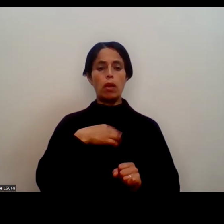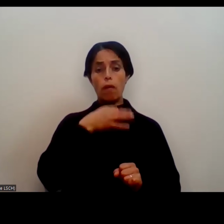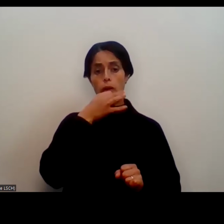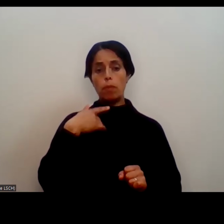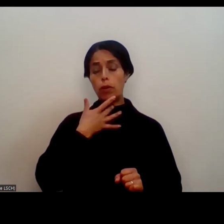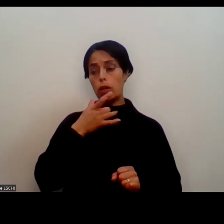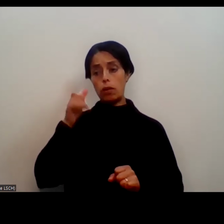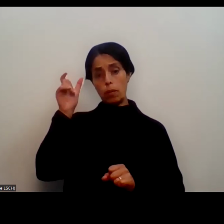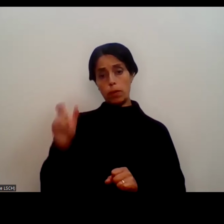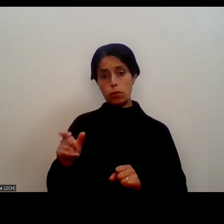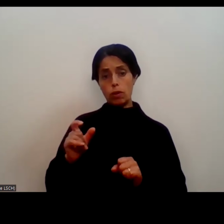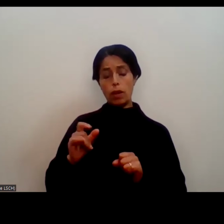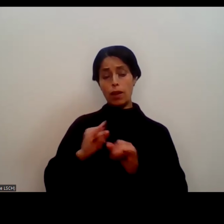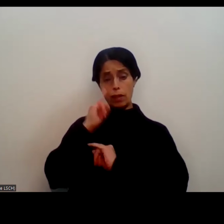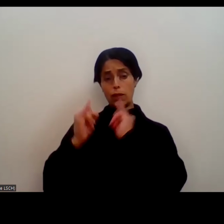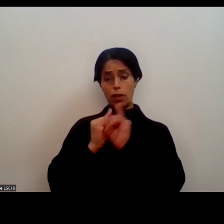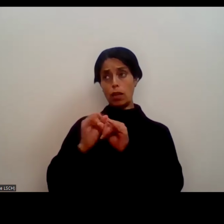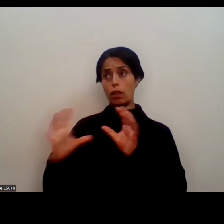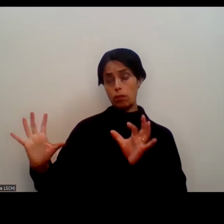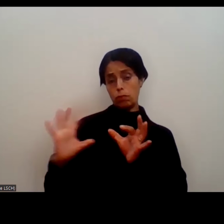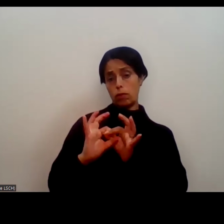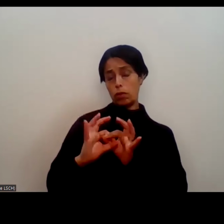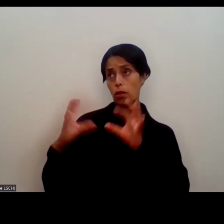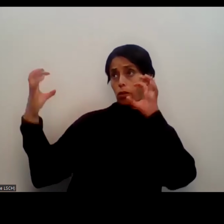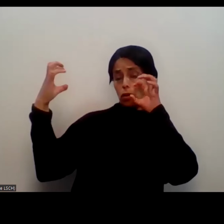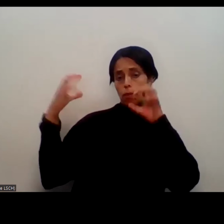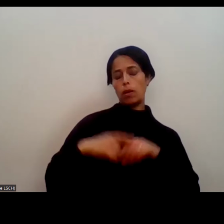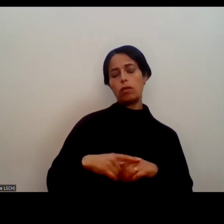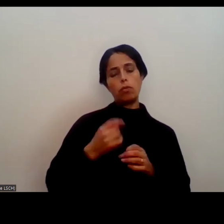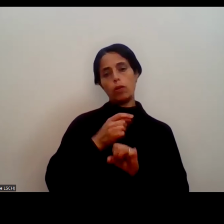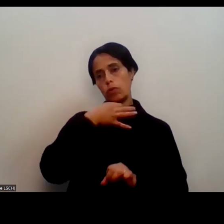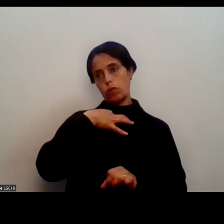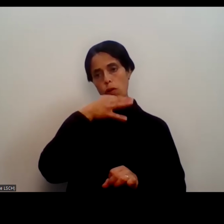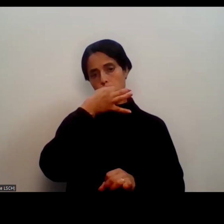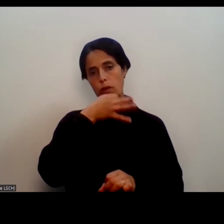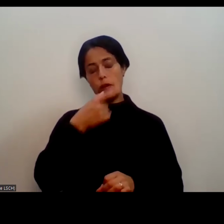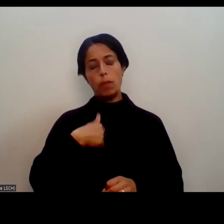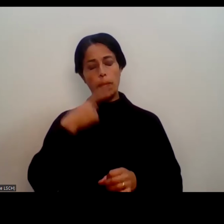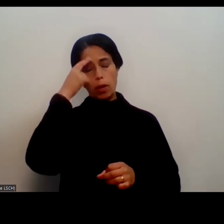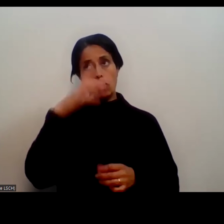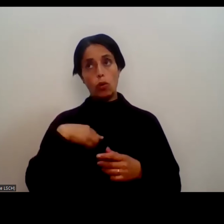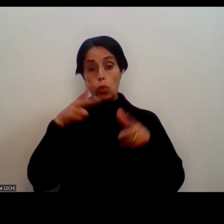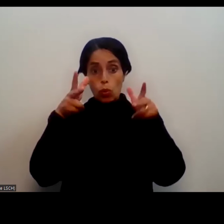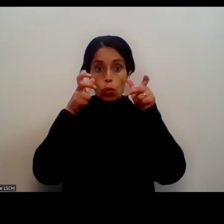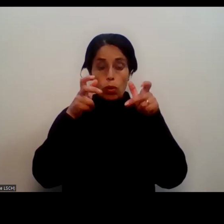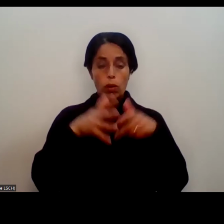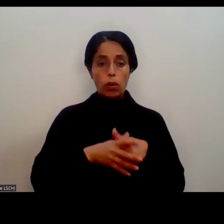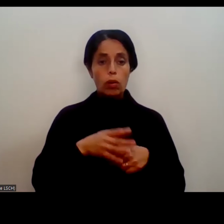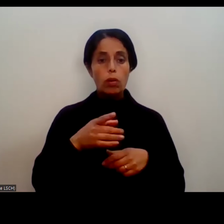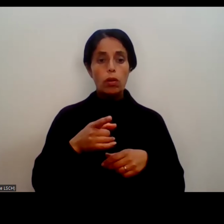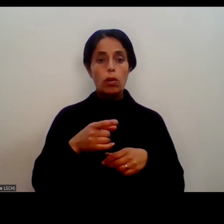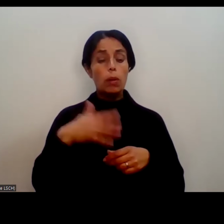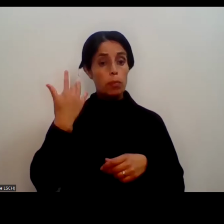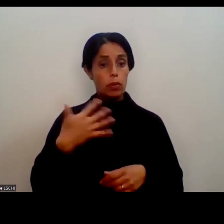lado, pero me llamó mucho la, la atención, o no, la connotación que le entregaban a las